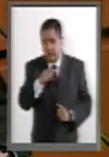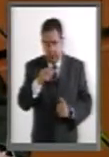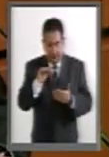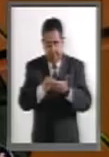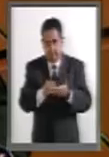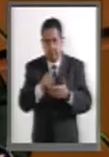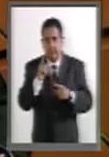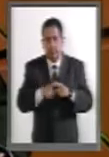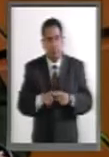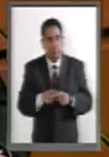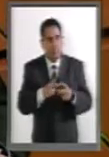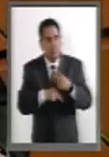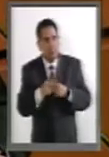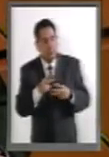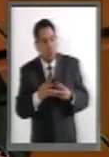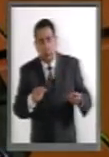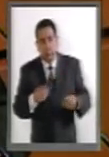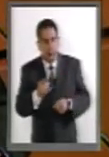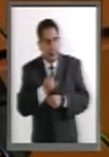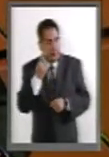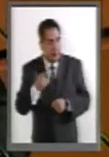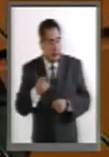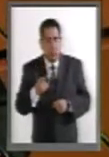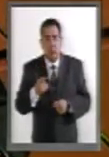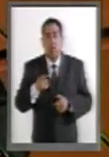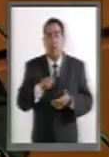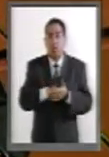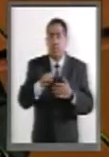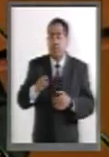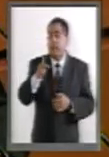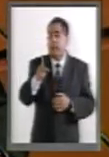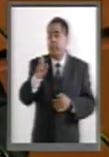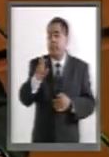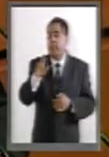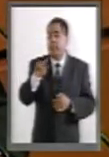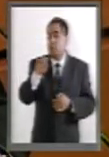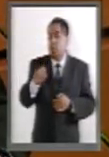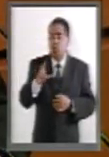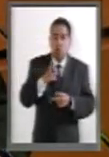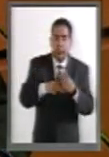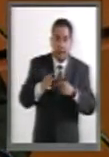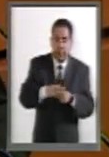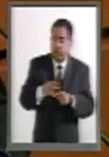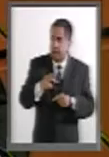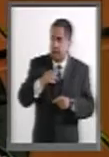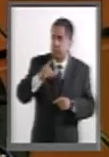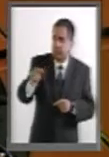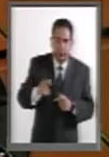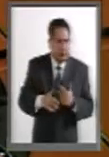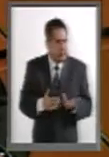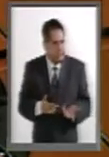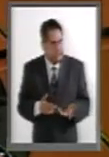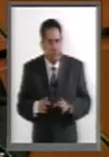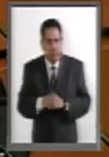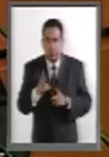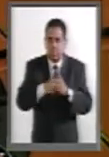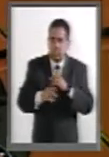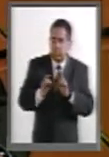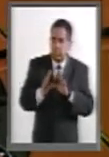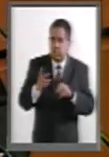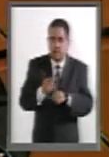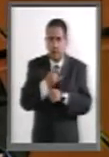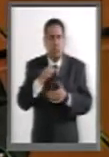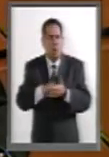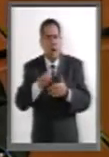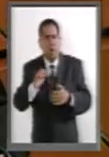de la ausencia justificada de los peritos terceros en discordia, atendida como la existencia de casos en